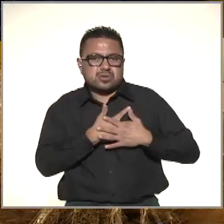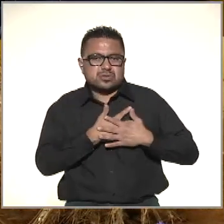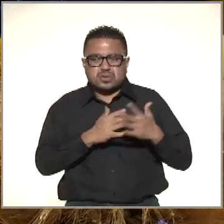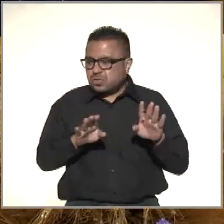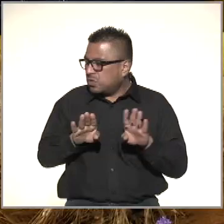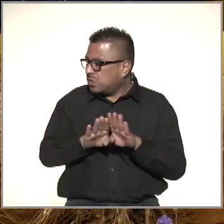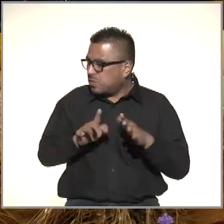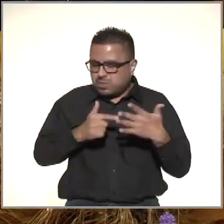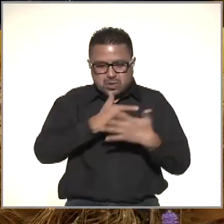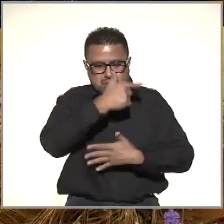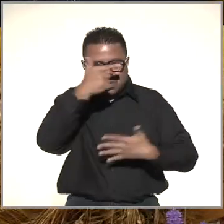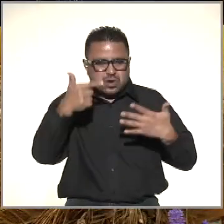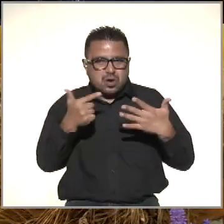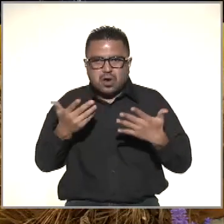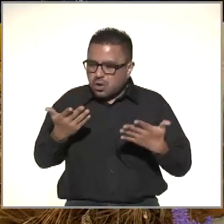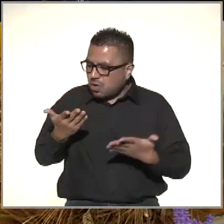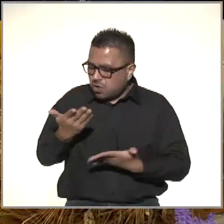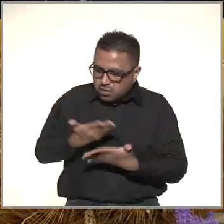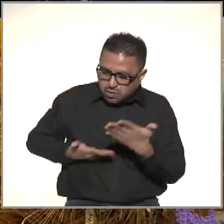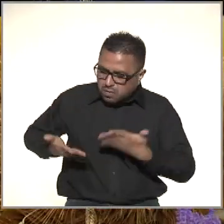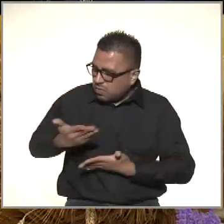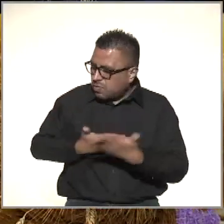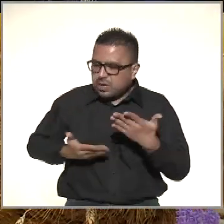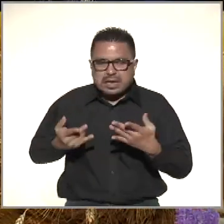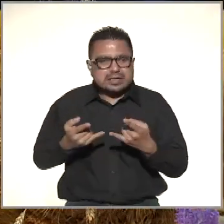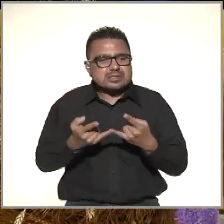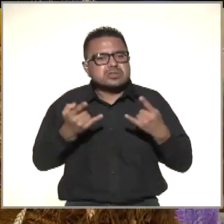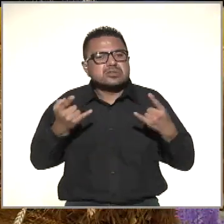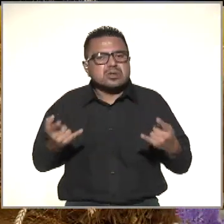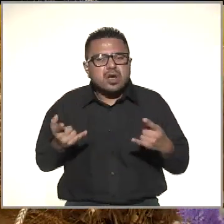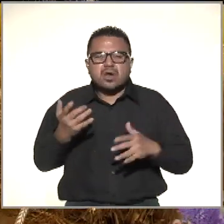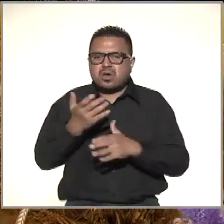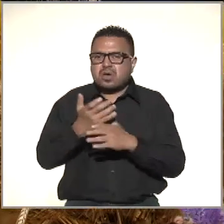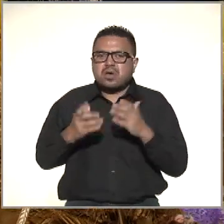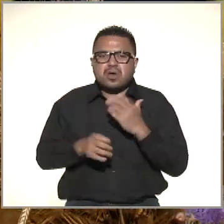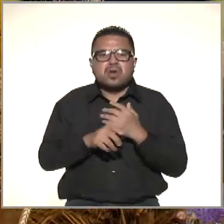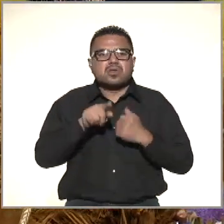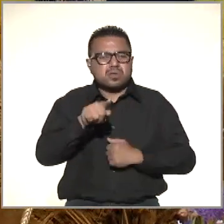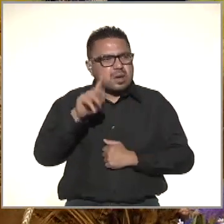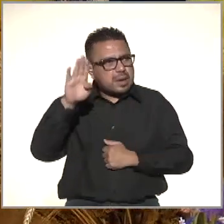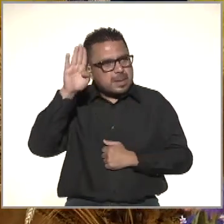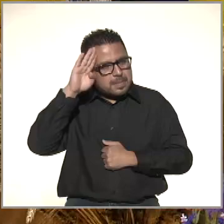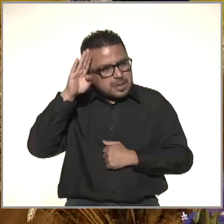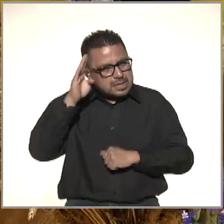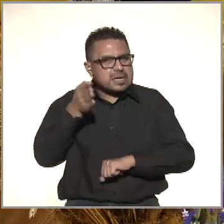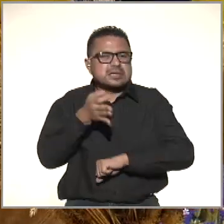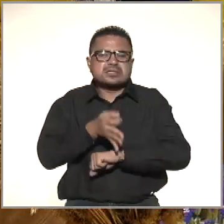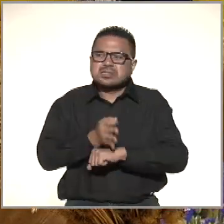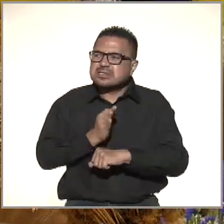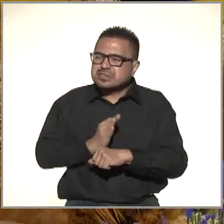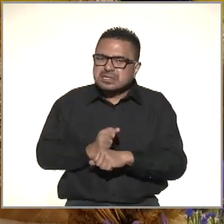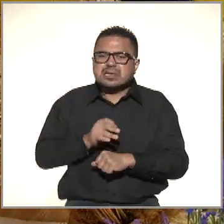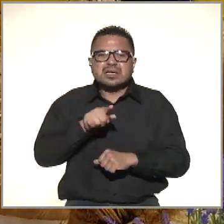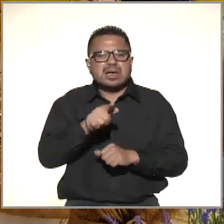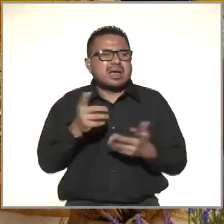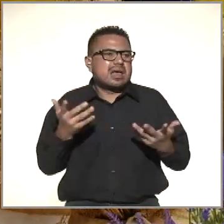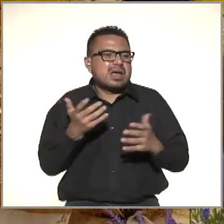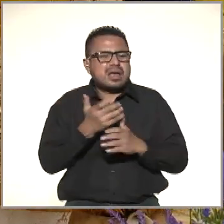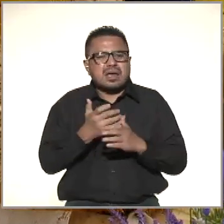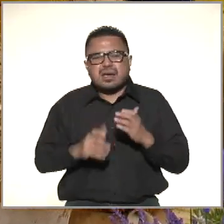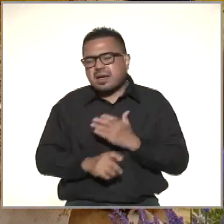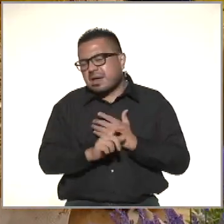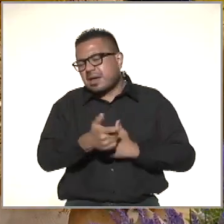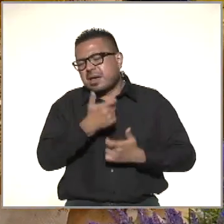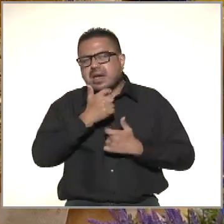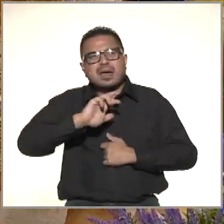una geografía compartida de historias, de cosas que pensaste, de chistes, cosas que los hacen reír, recuerdos,